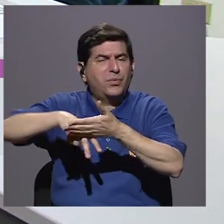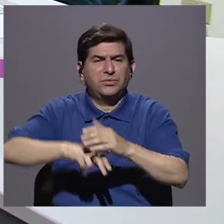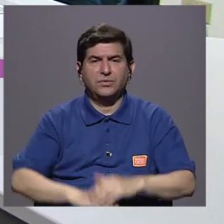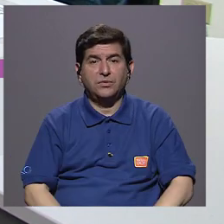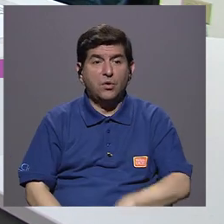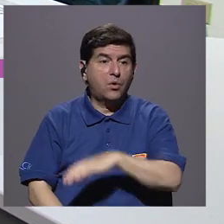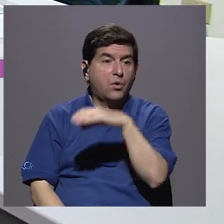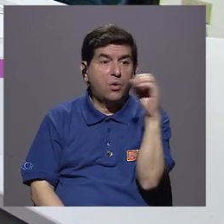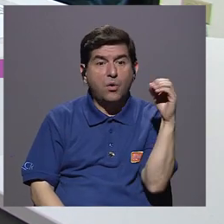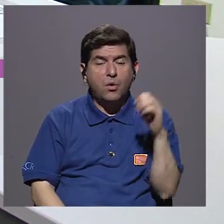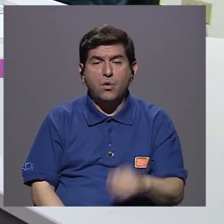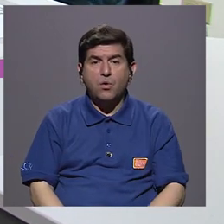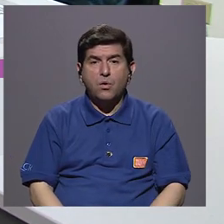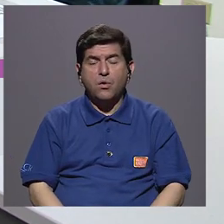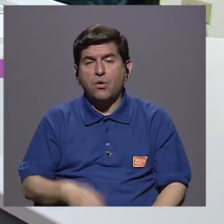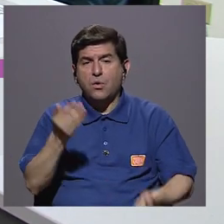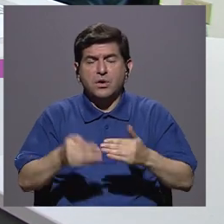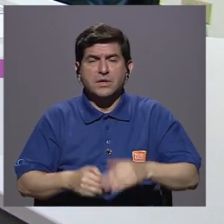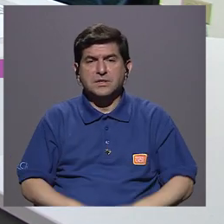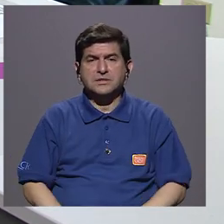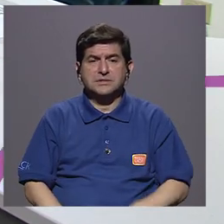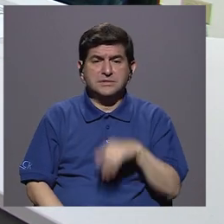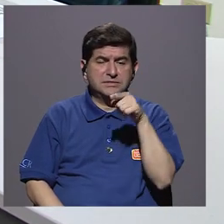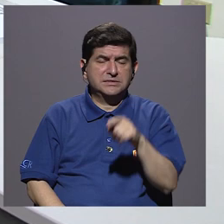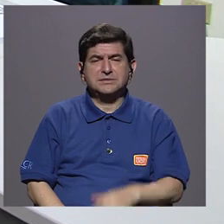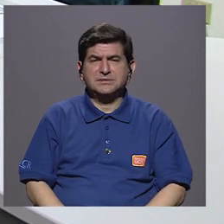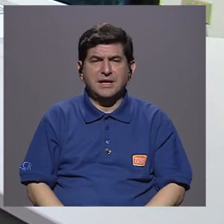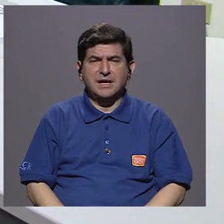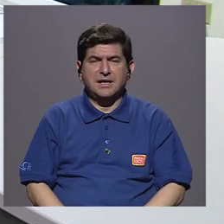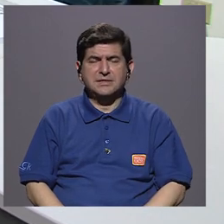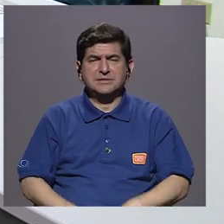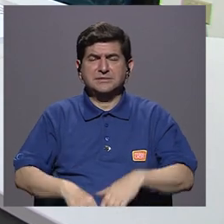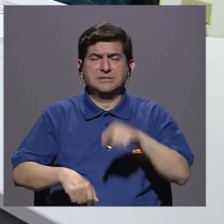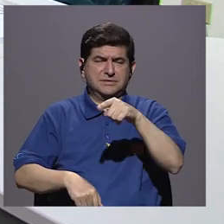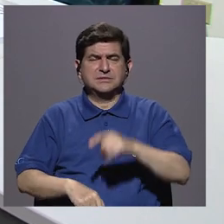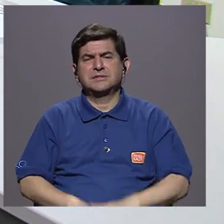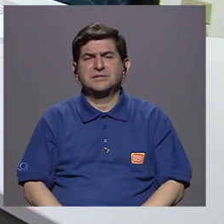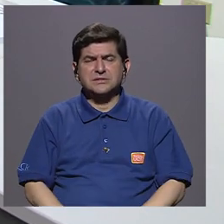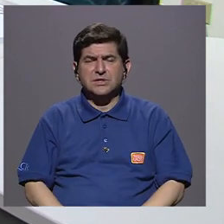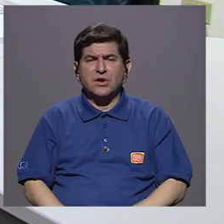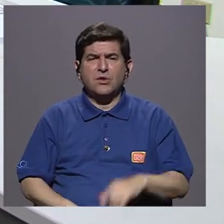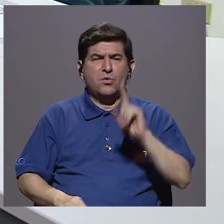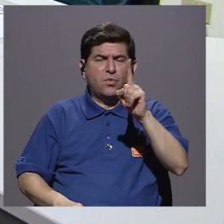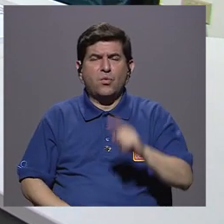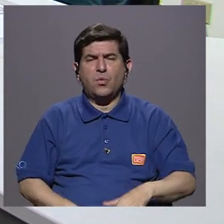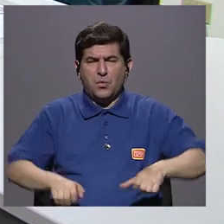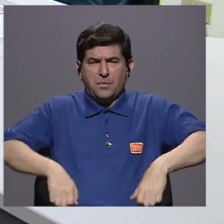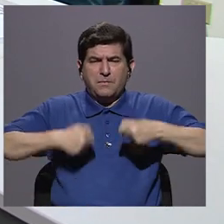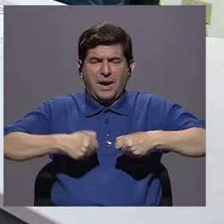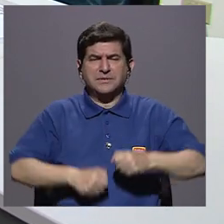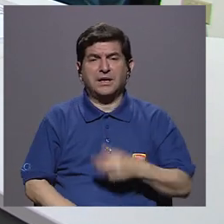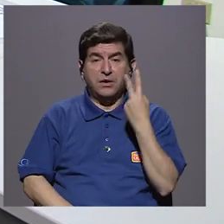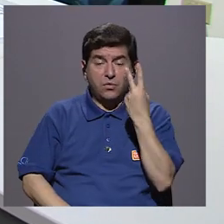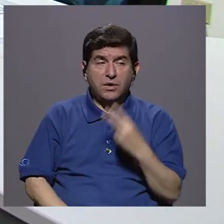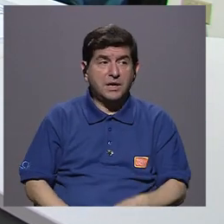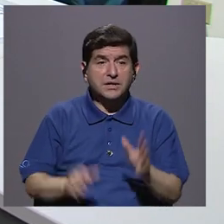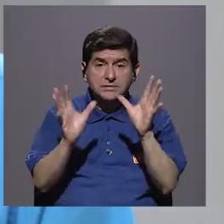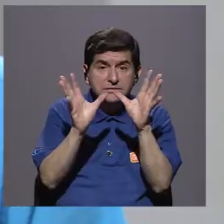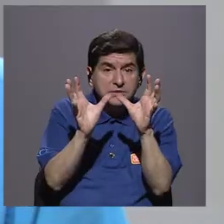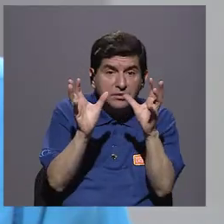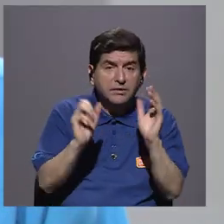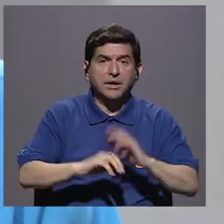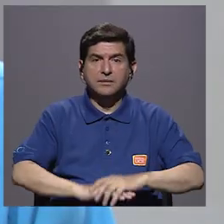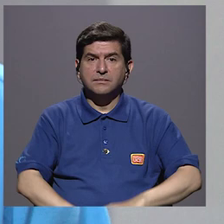corta, o llegó con chores que parecían cacheteros, y así nos los dejan plasmados en las denuncias, ¿verdad? Entonces,